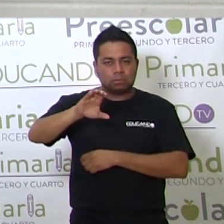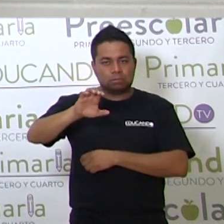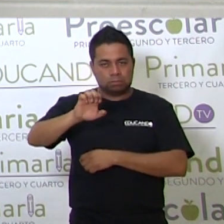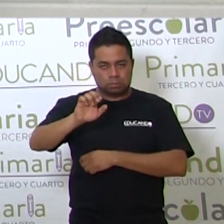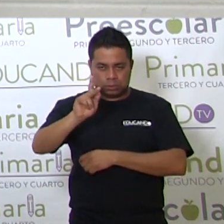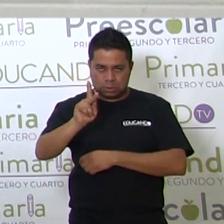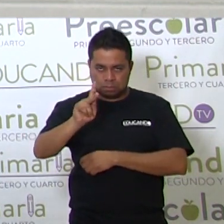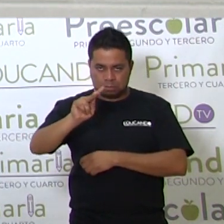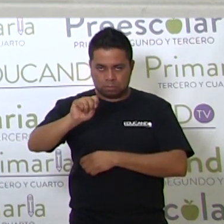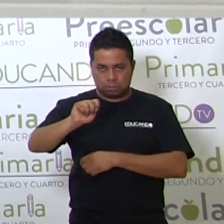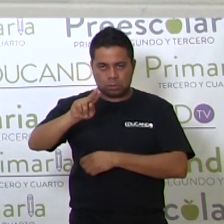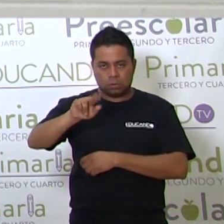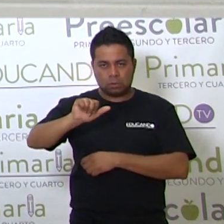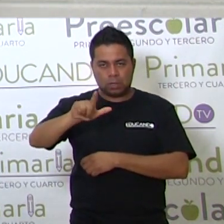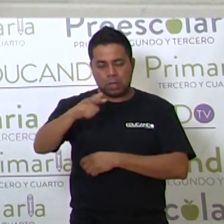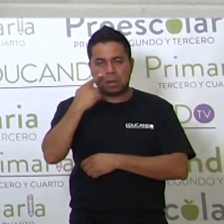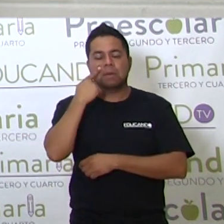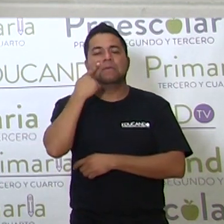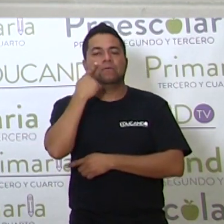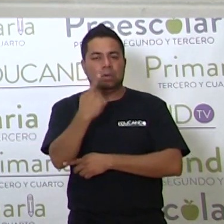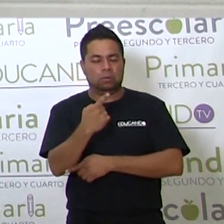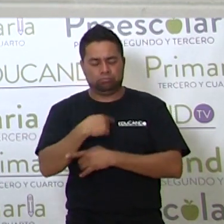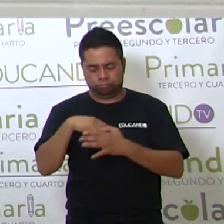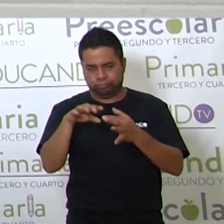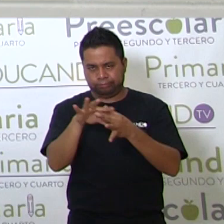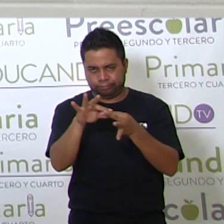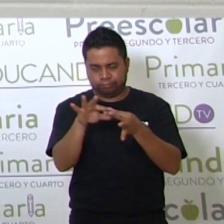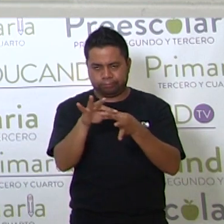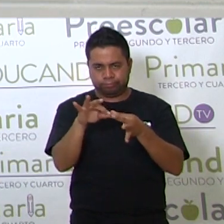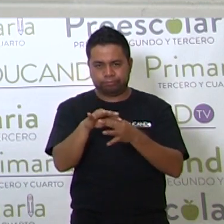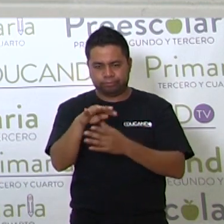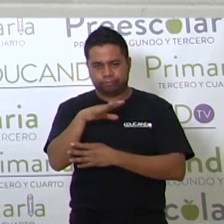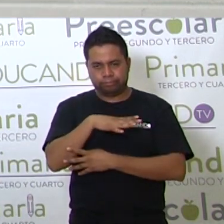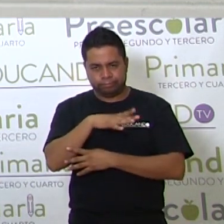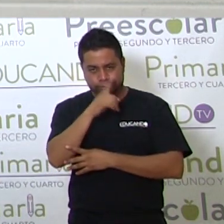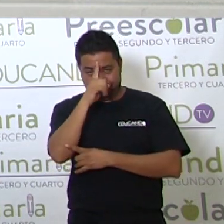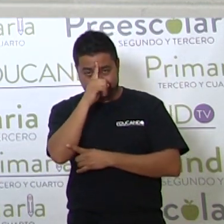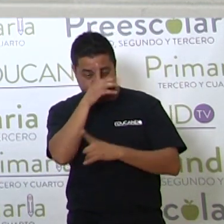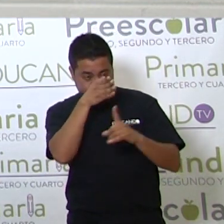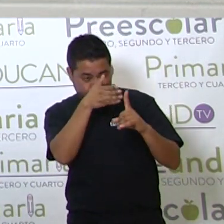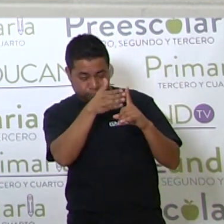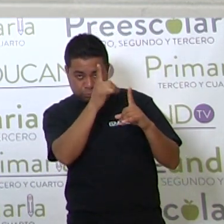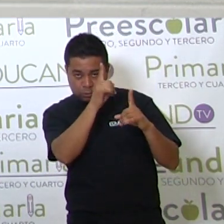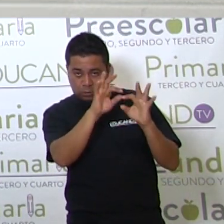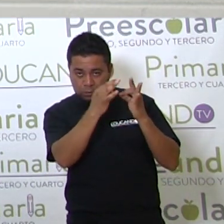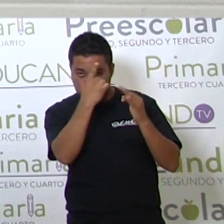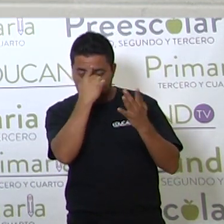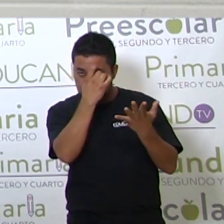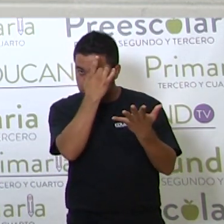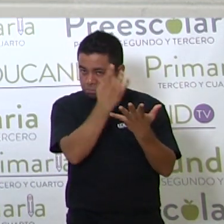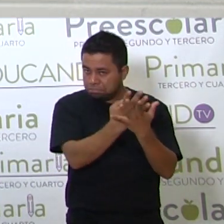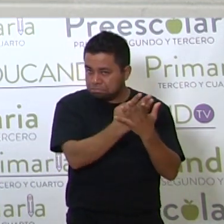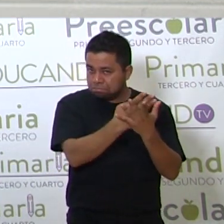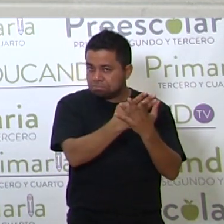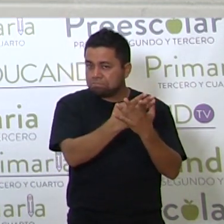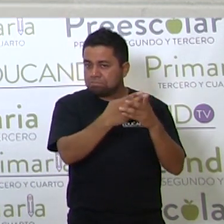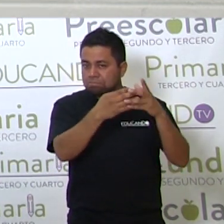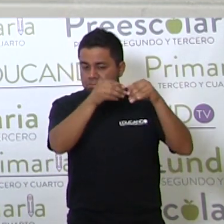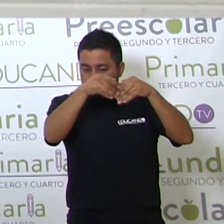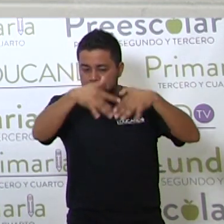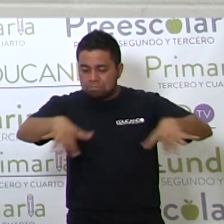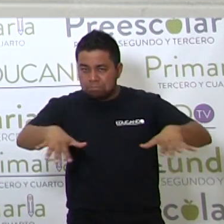Miren, quiero decirles que no hay una sola manera de hacer un mapa conceptual. Hay